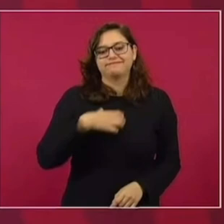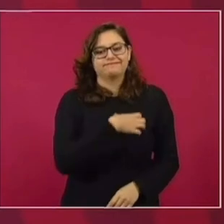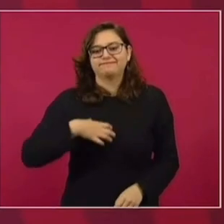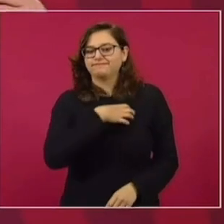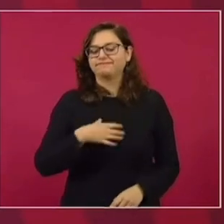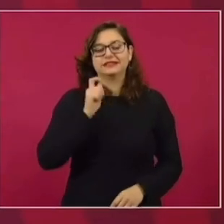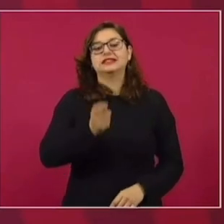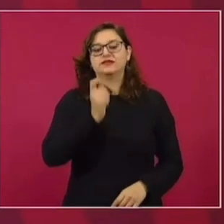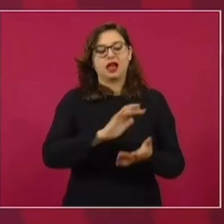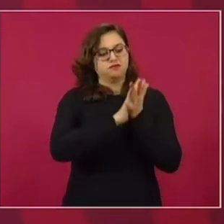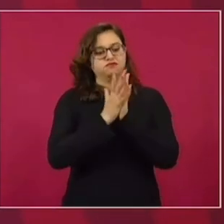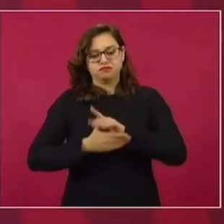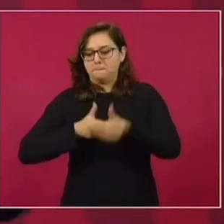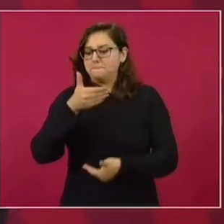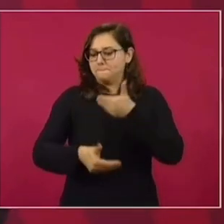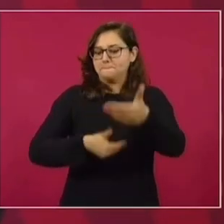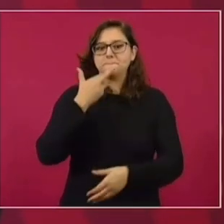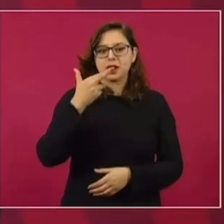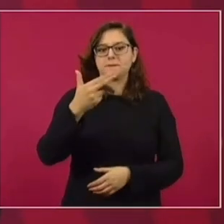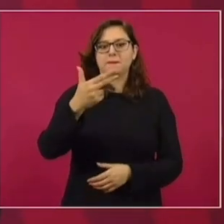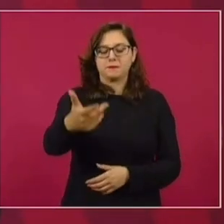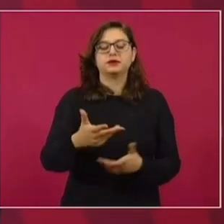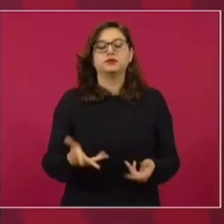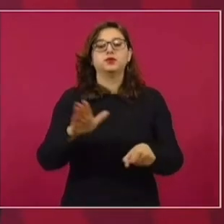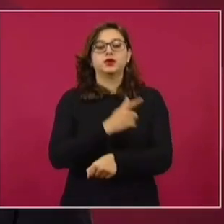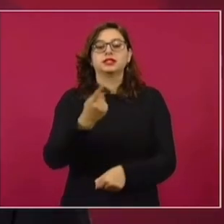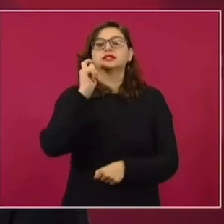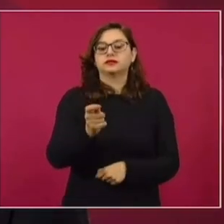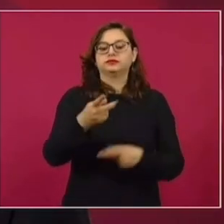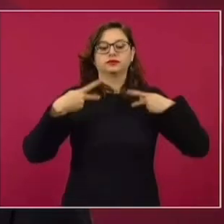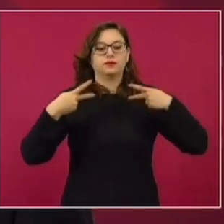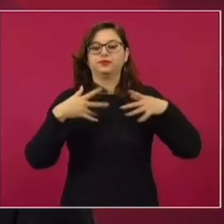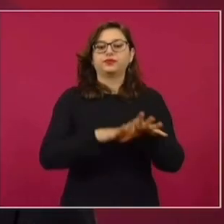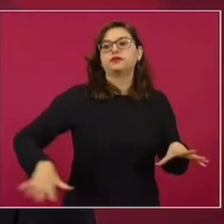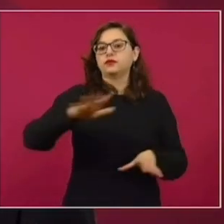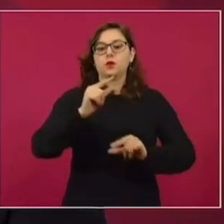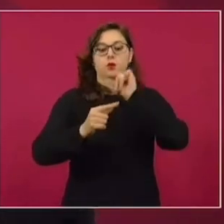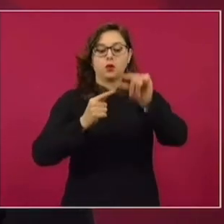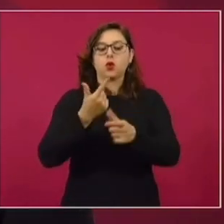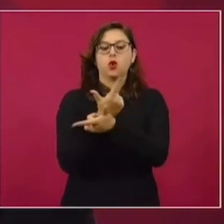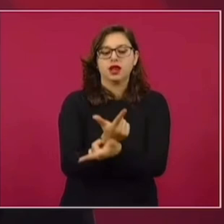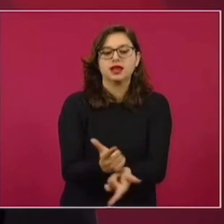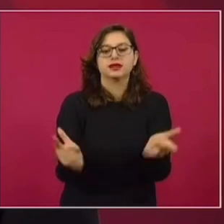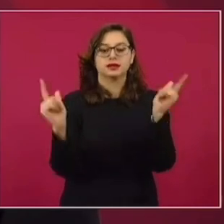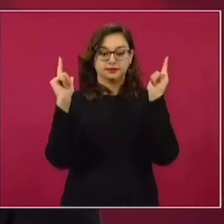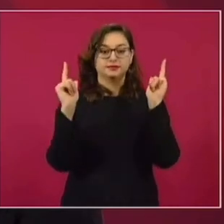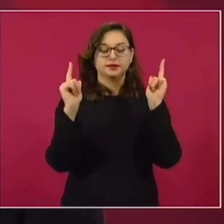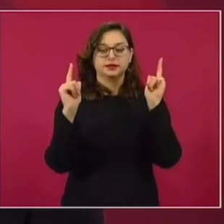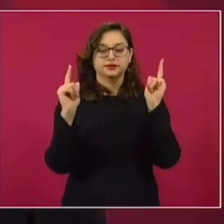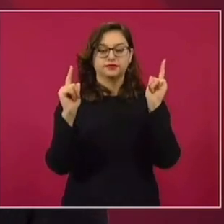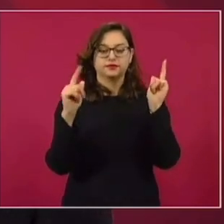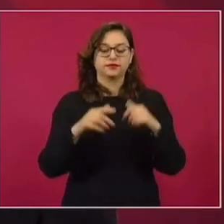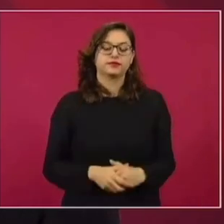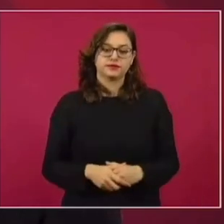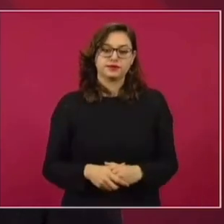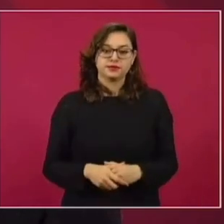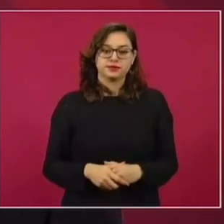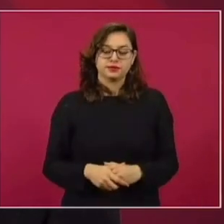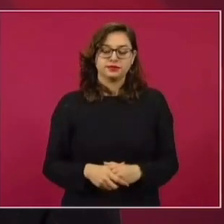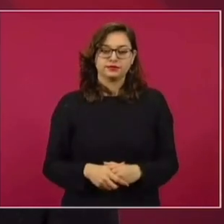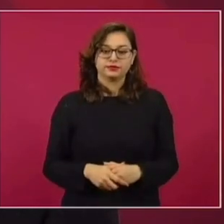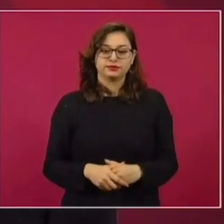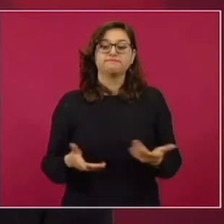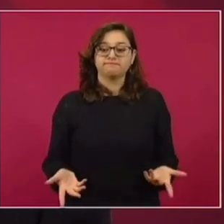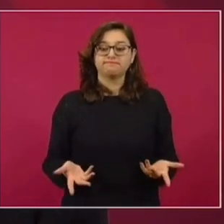el que estemos avanzando en el ejercicio de nuestras libertades y que también